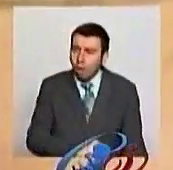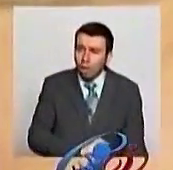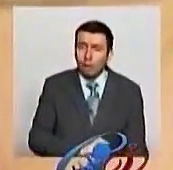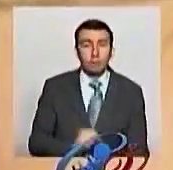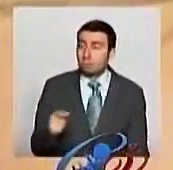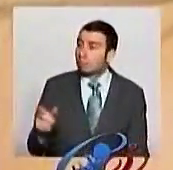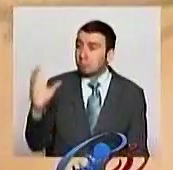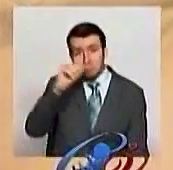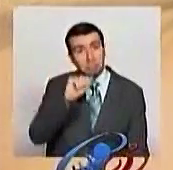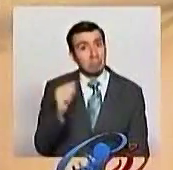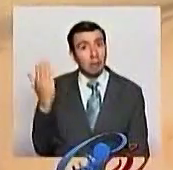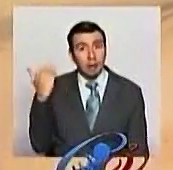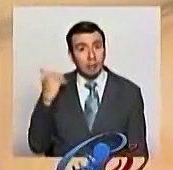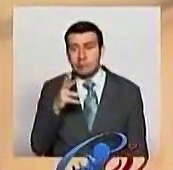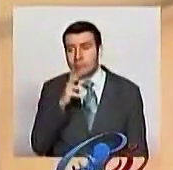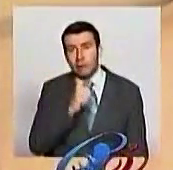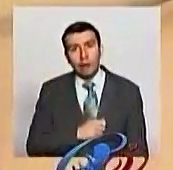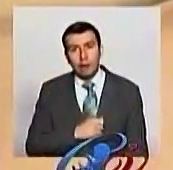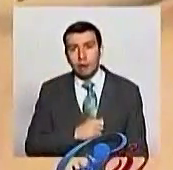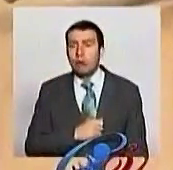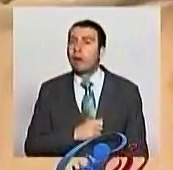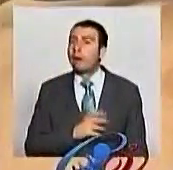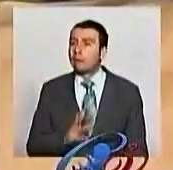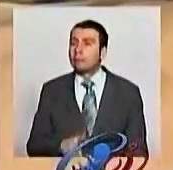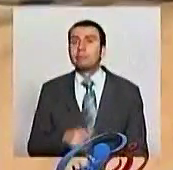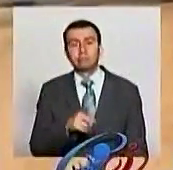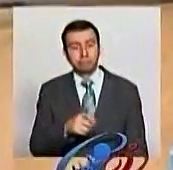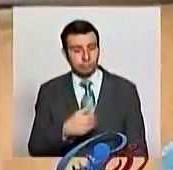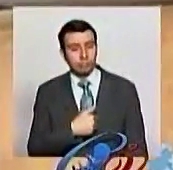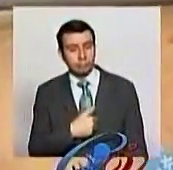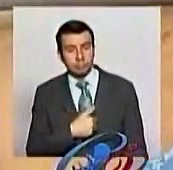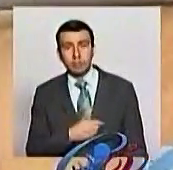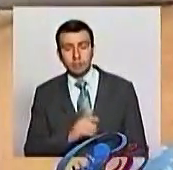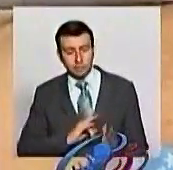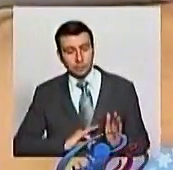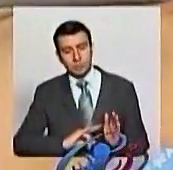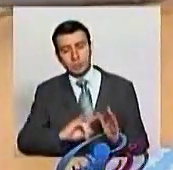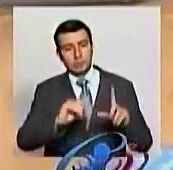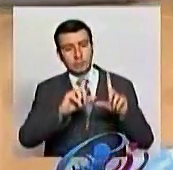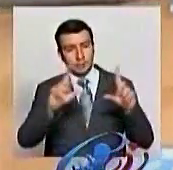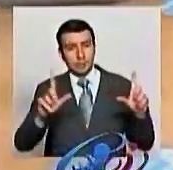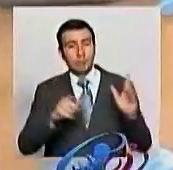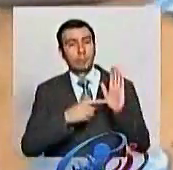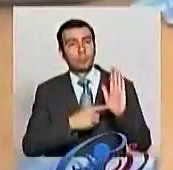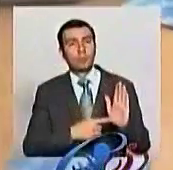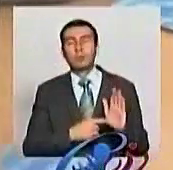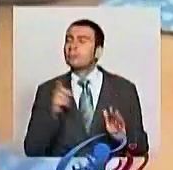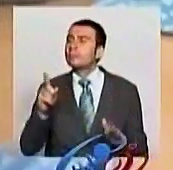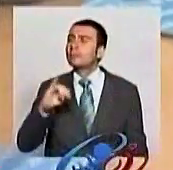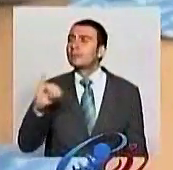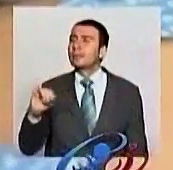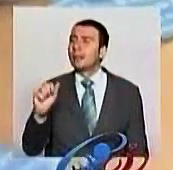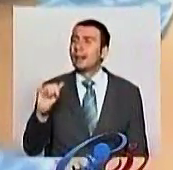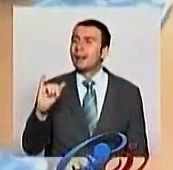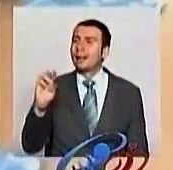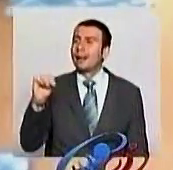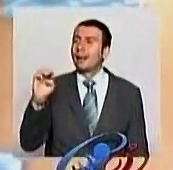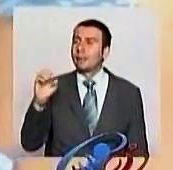cosas como esas, y que nos las muestra el aparato. Vamos, John, a Jaime, a mirar este